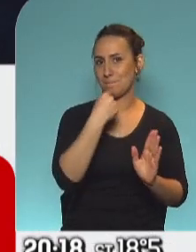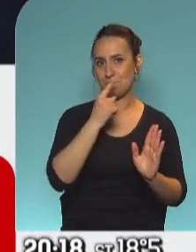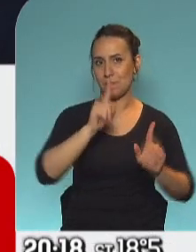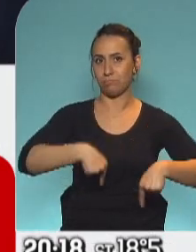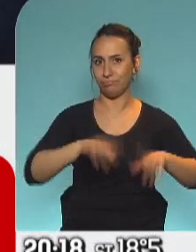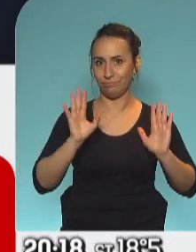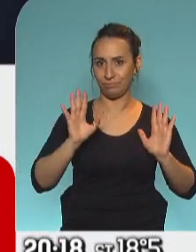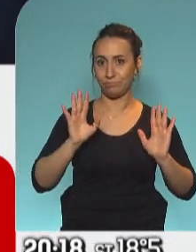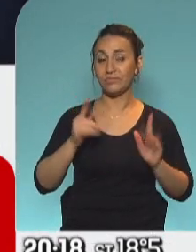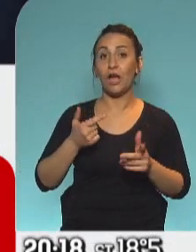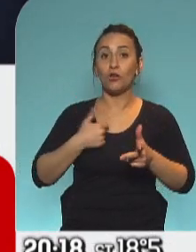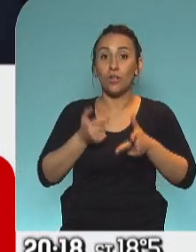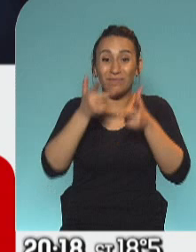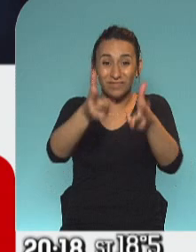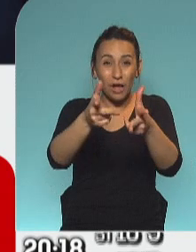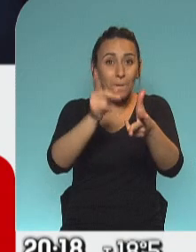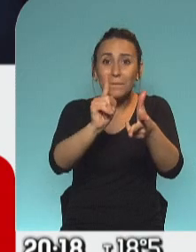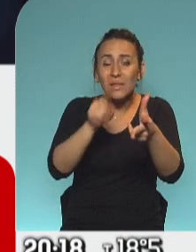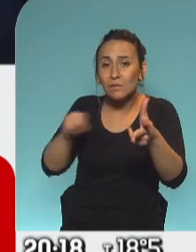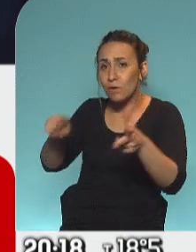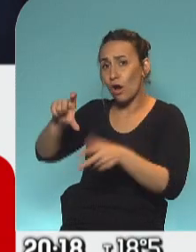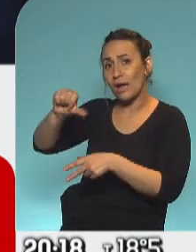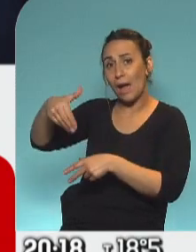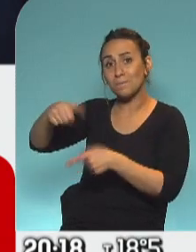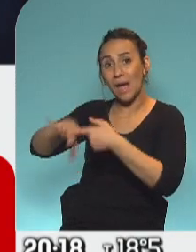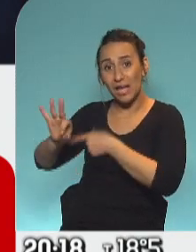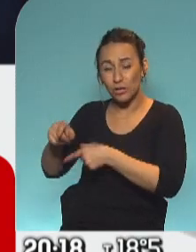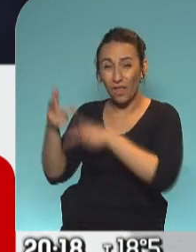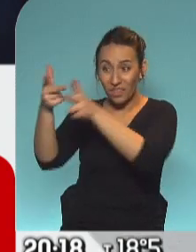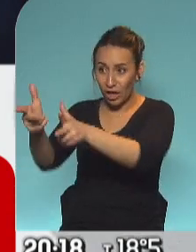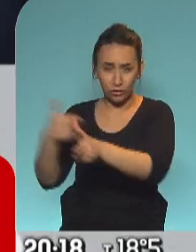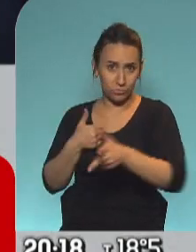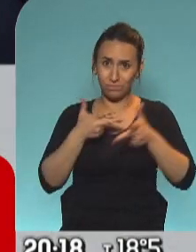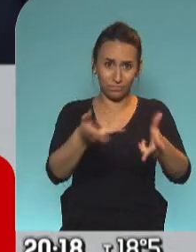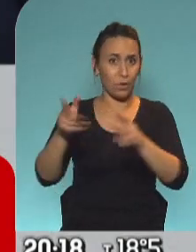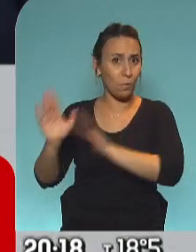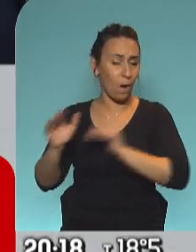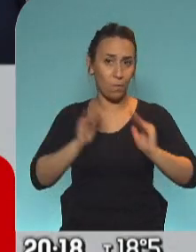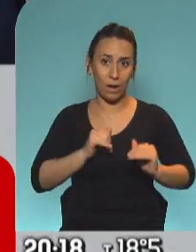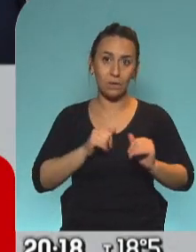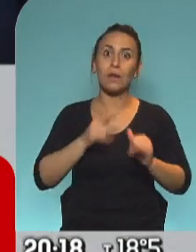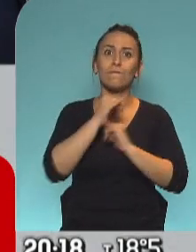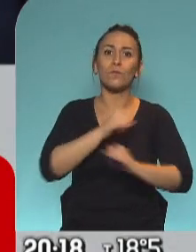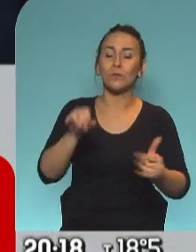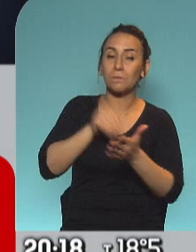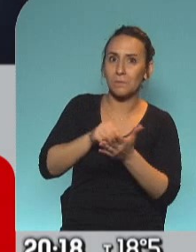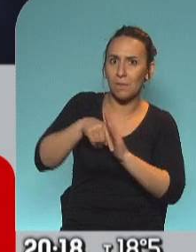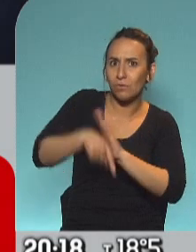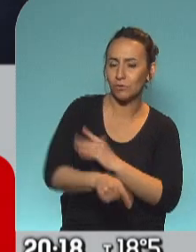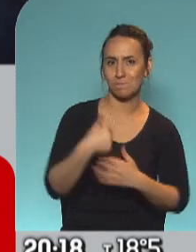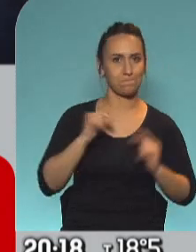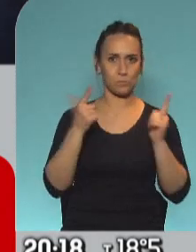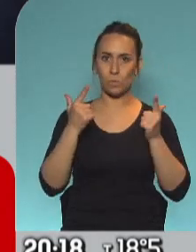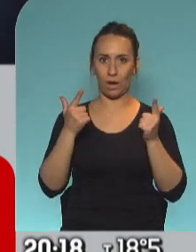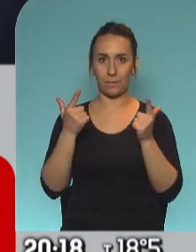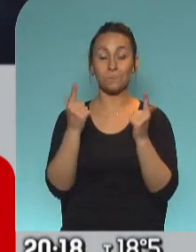lo que dijo hoy Cristina Camaño, dijo claramente, hoy no tengo ninguna información sobre eso. Ahora también,